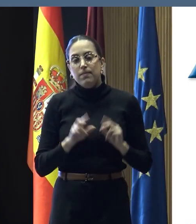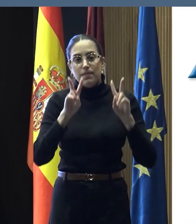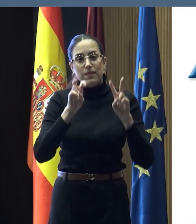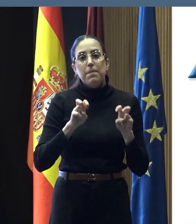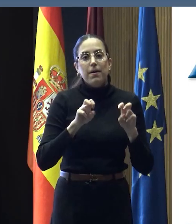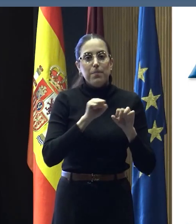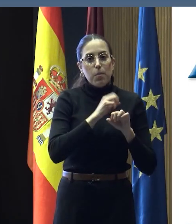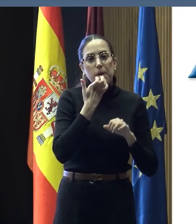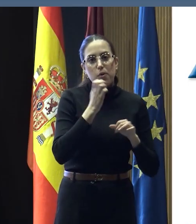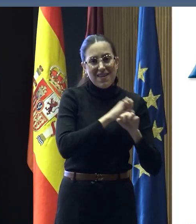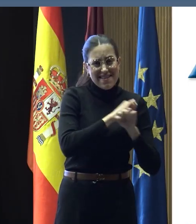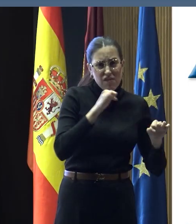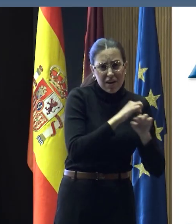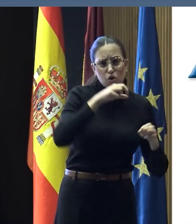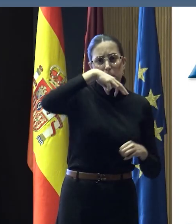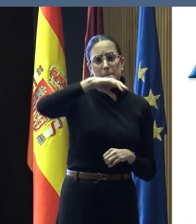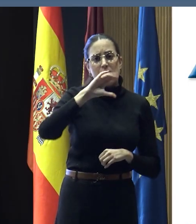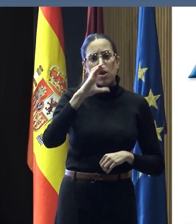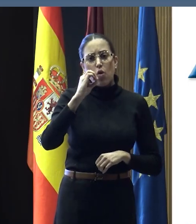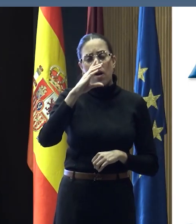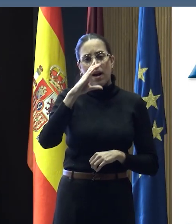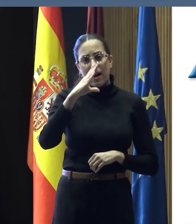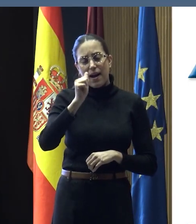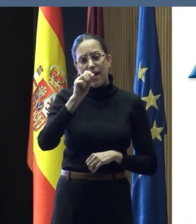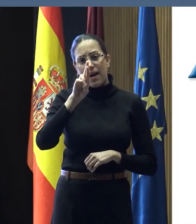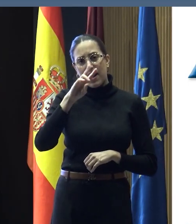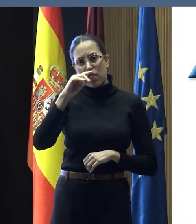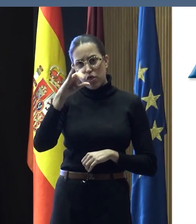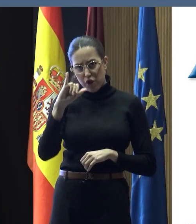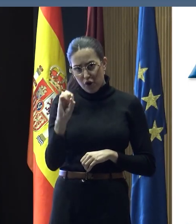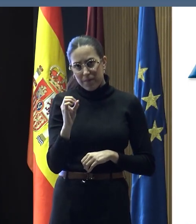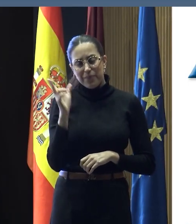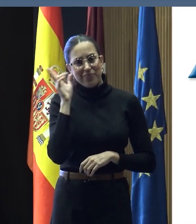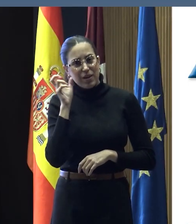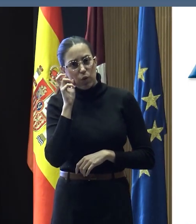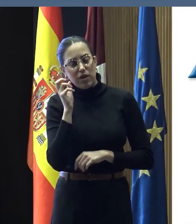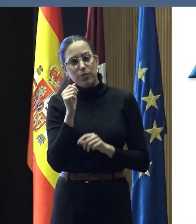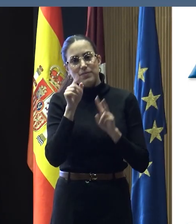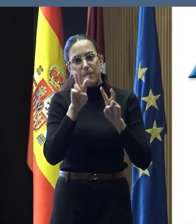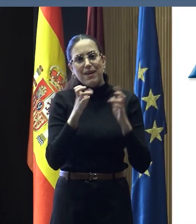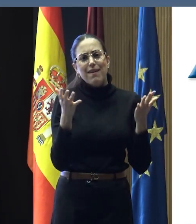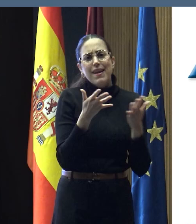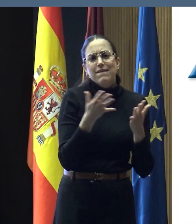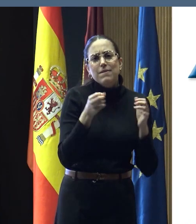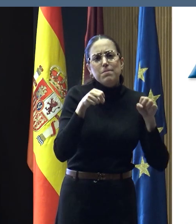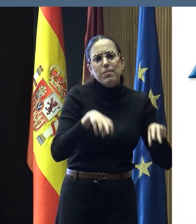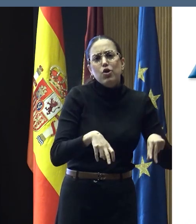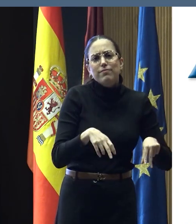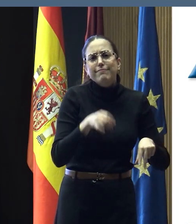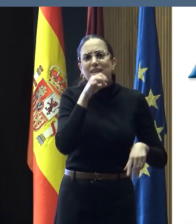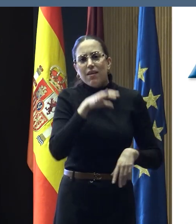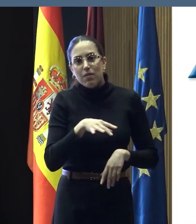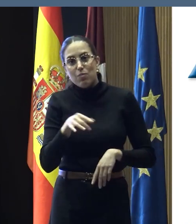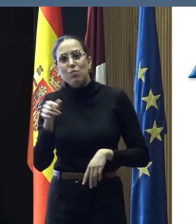infarto de miocardio. He oído, se ha comentado por ahí, que tiene mayor gravedad en las mujeres que en los